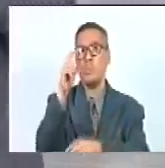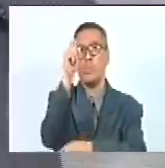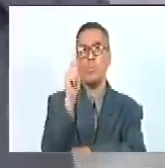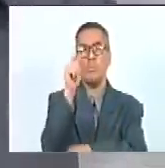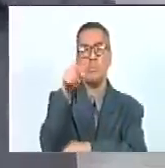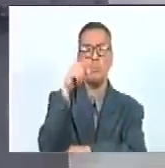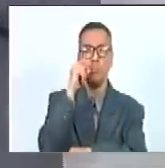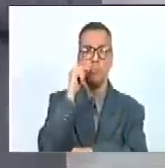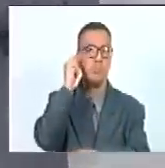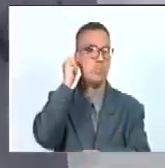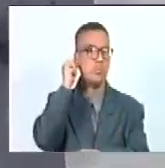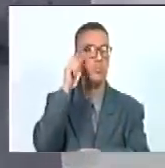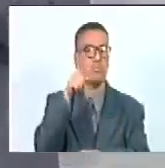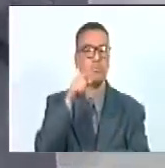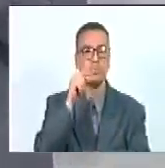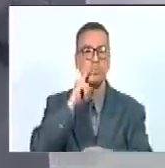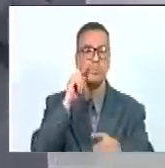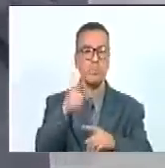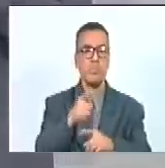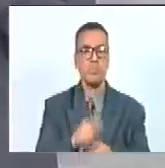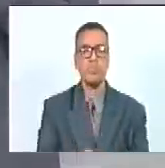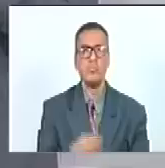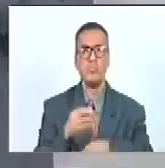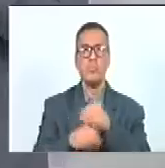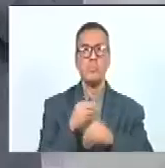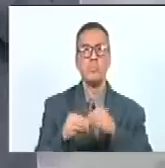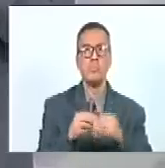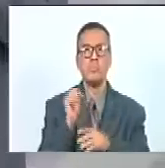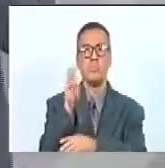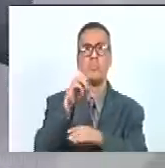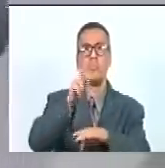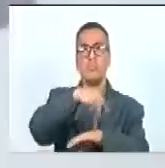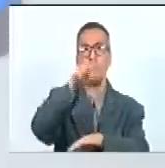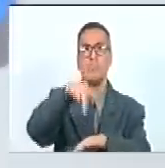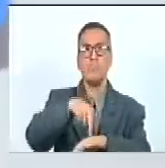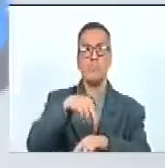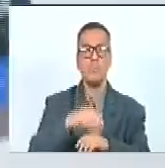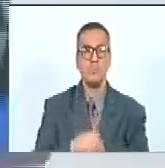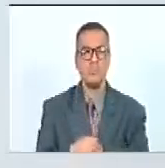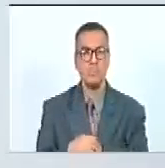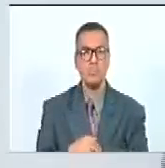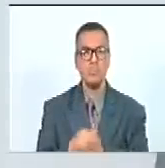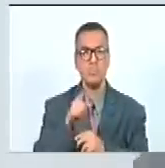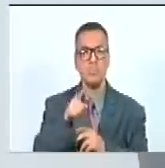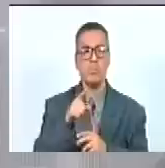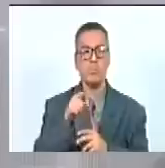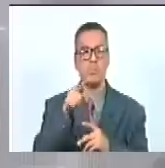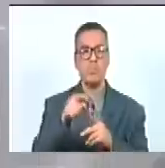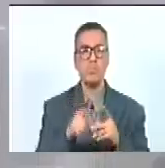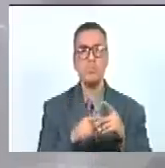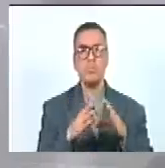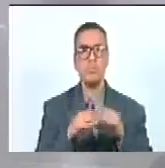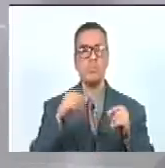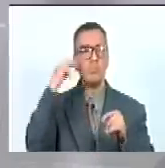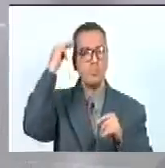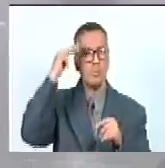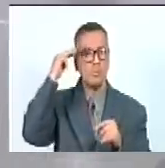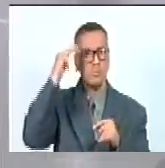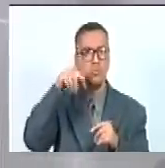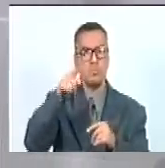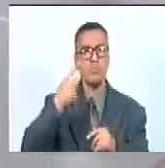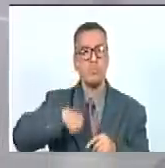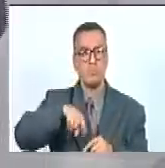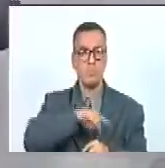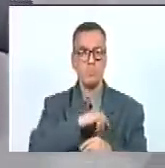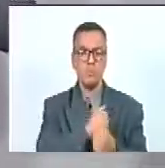diputados, doy la orden de que se edite por la Asamblea Nacional, que son las memorias de